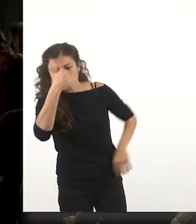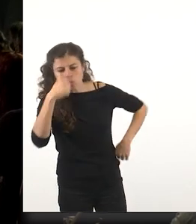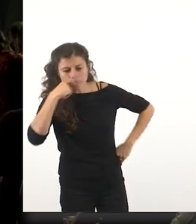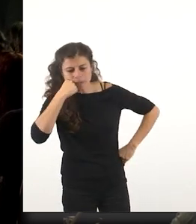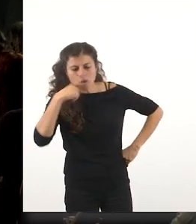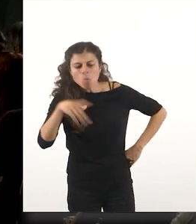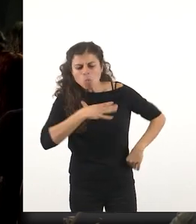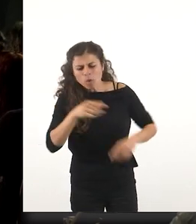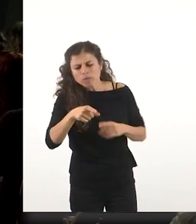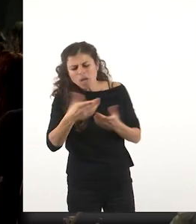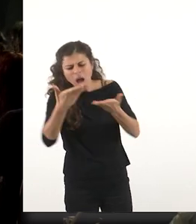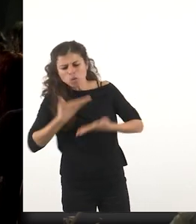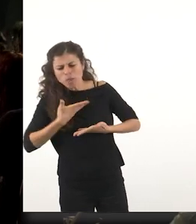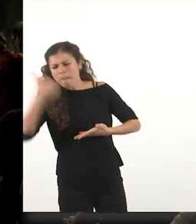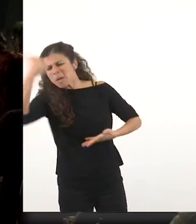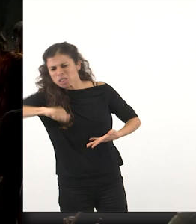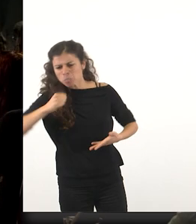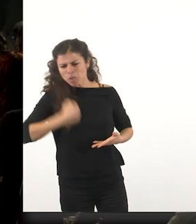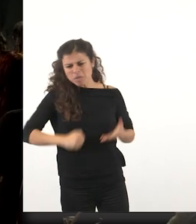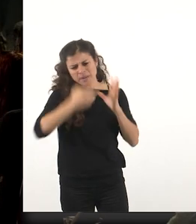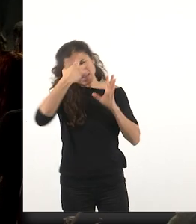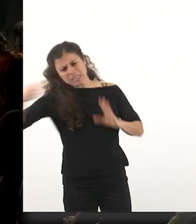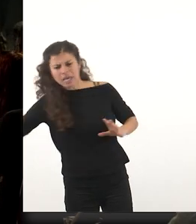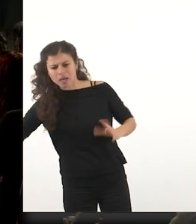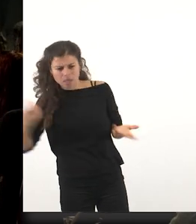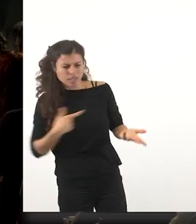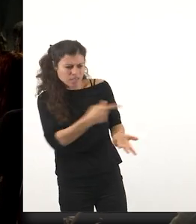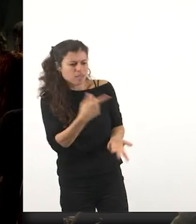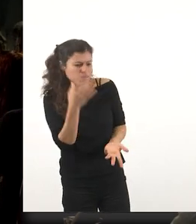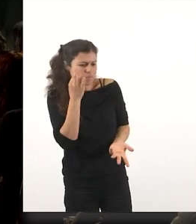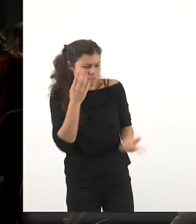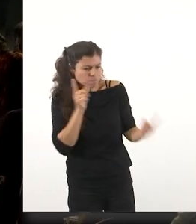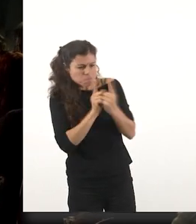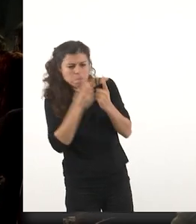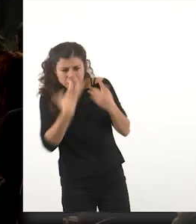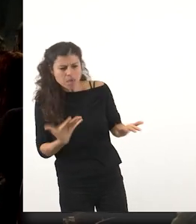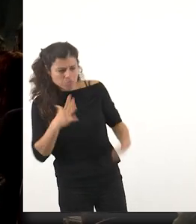machismo de mierda para cuando venga mi novia? No le joda yo la vida a la muchacha, por favor, y así estamos todos.